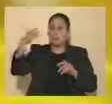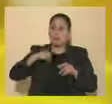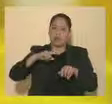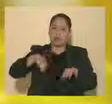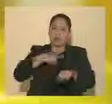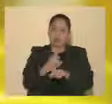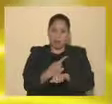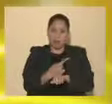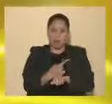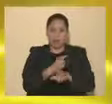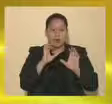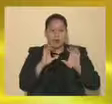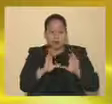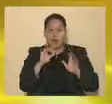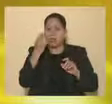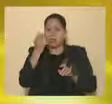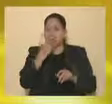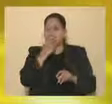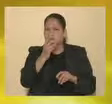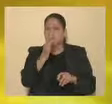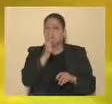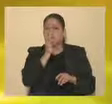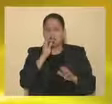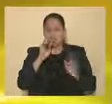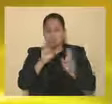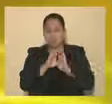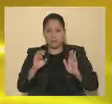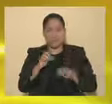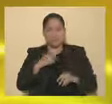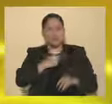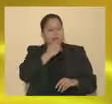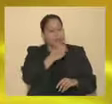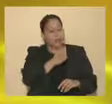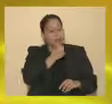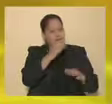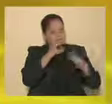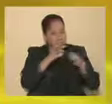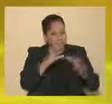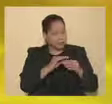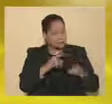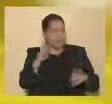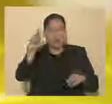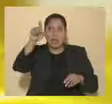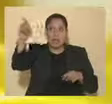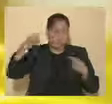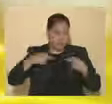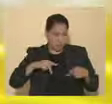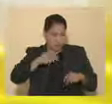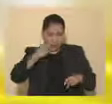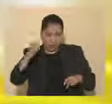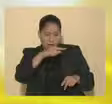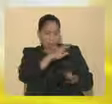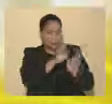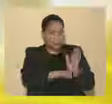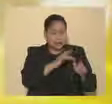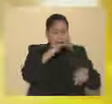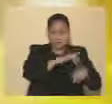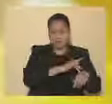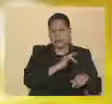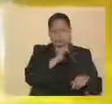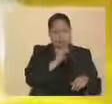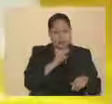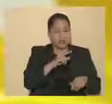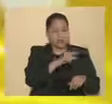sexual. Es decir, esto que me decías, Frank, antes de que entráramos al aire, explicarle al niño que nadie debe de tocar sus órganos sexuales, que nadie debe